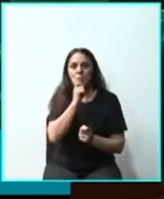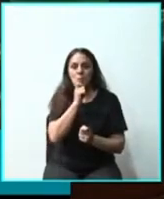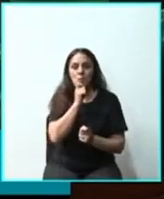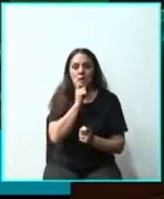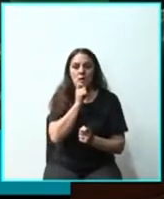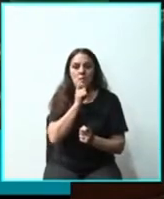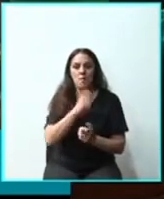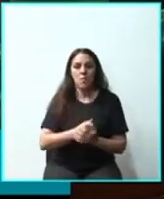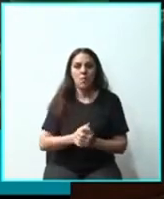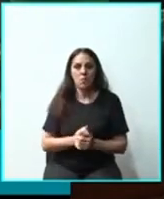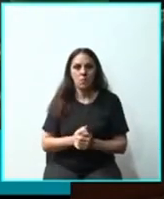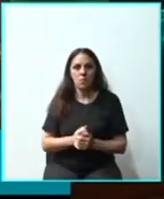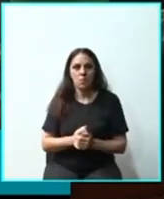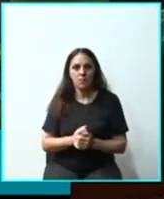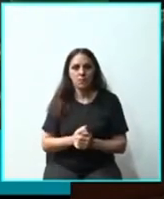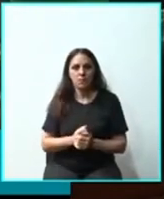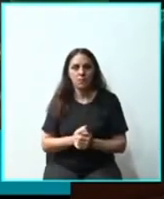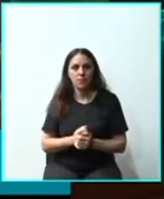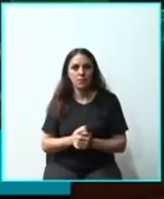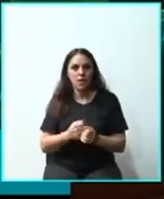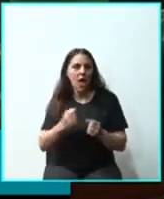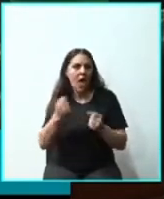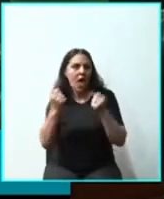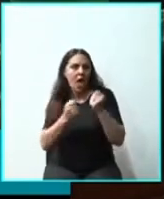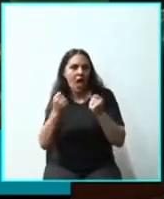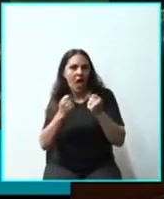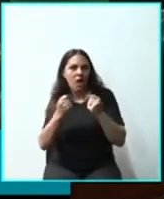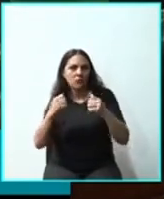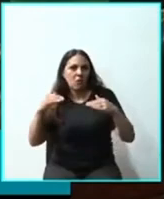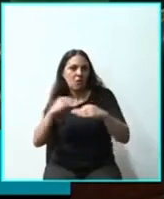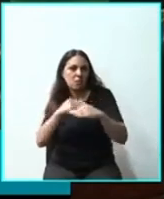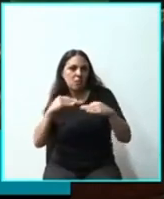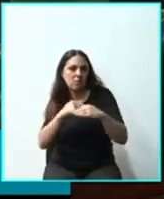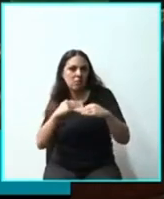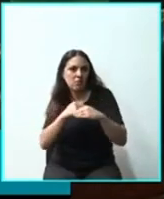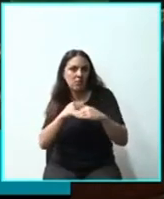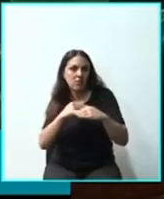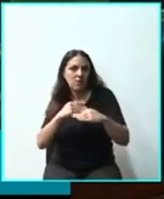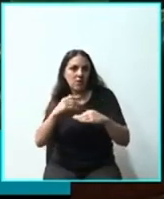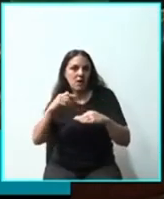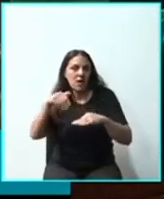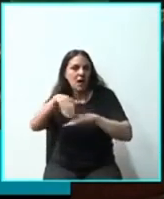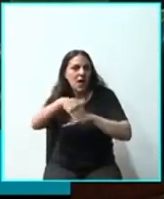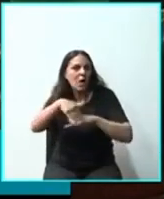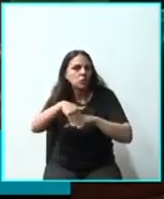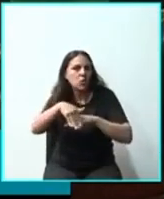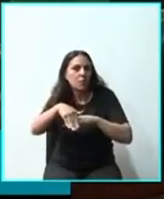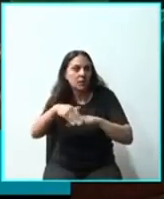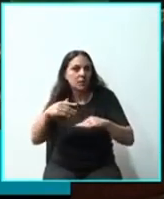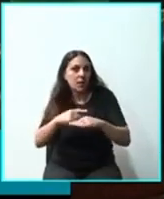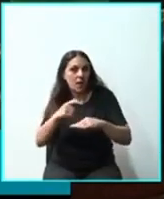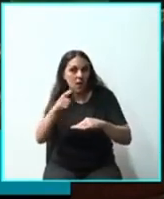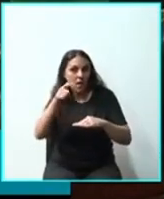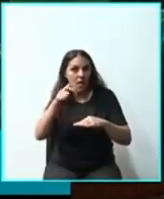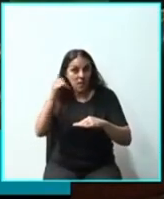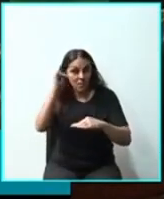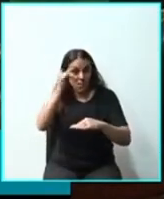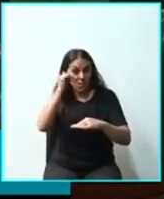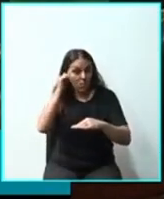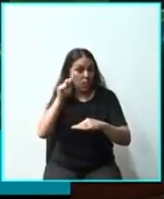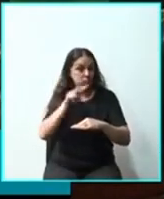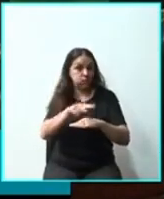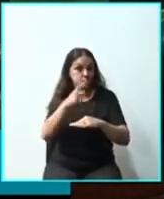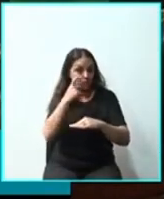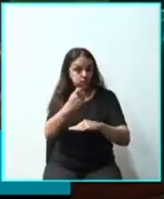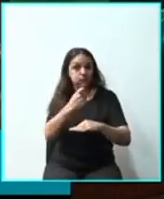Un ejemplo nada más. Un auto en contramano, por ejemplo, en la autopista 25 de Mayo. El centro de monitoreo actúa, la seguridad